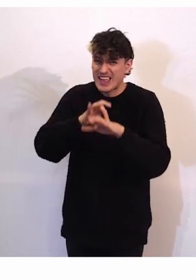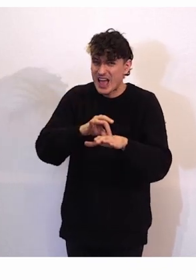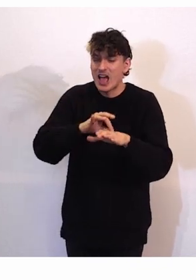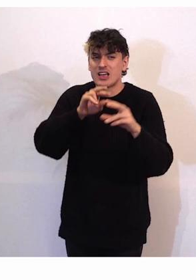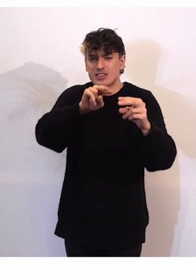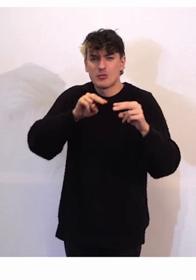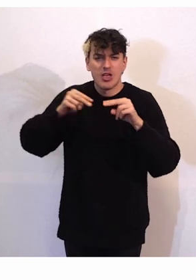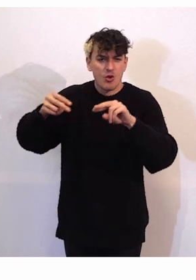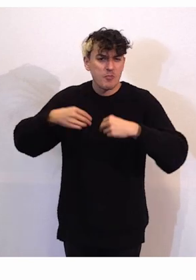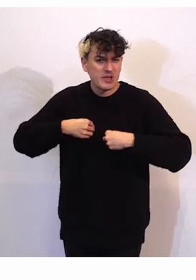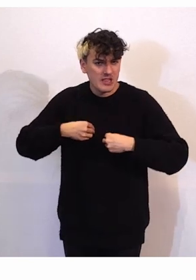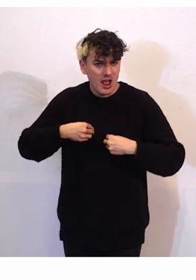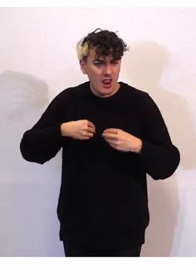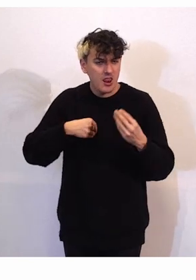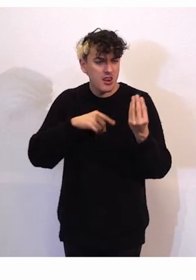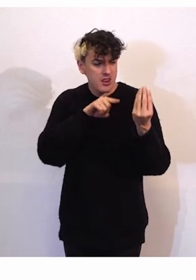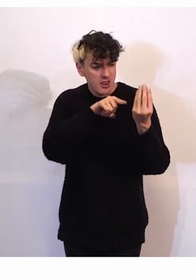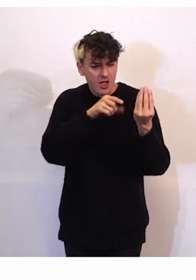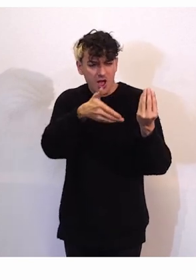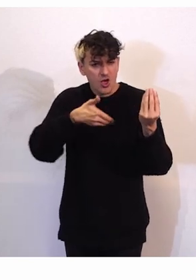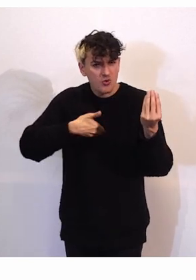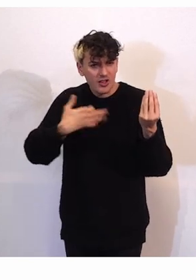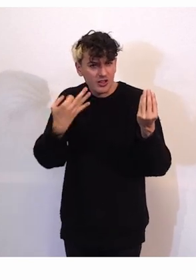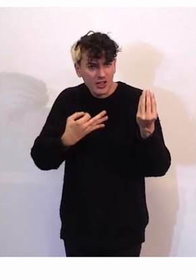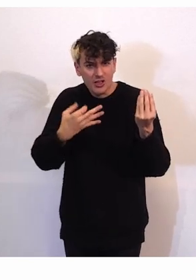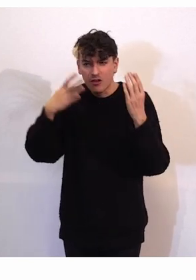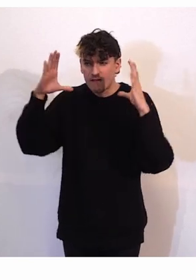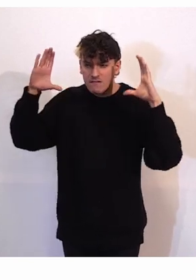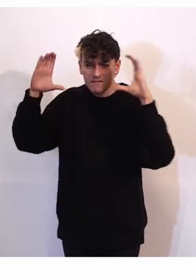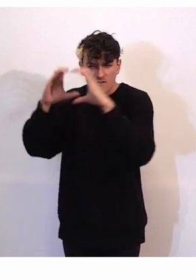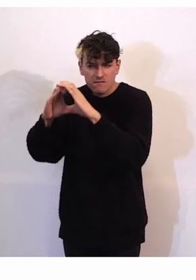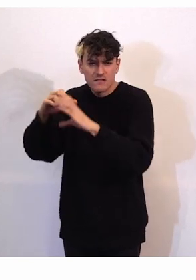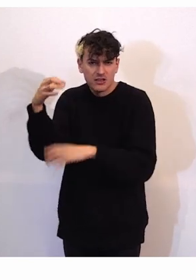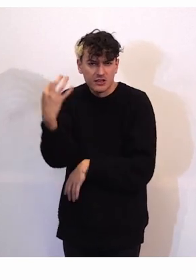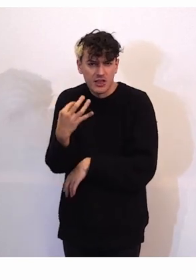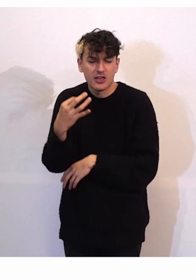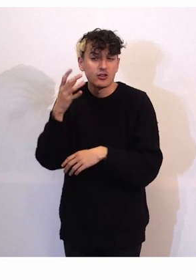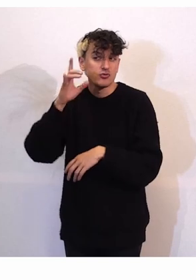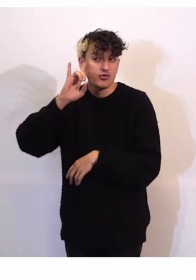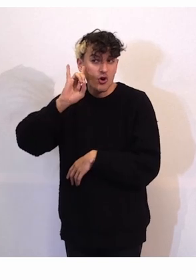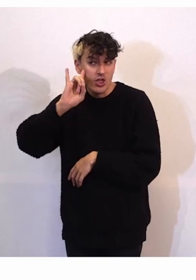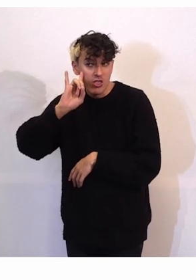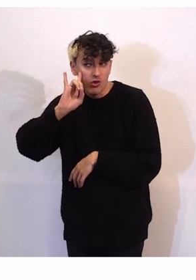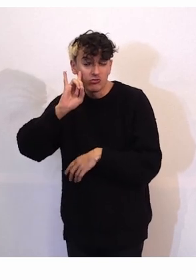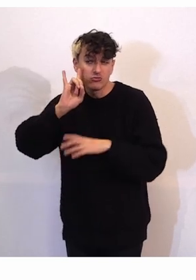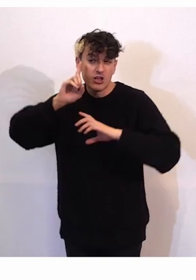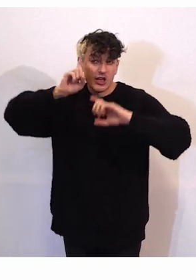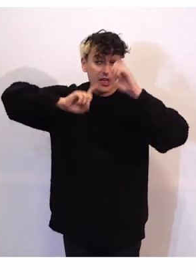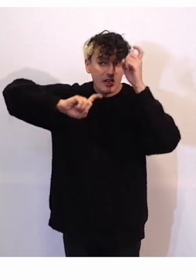ayuda es a dónde vamos a poner el foco, en los sonidos, en la mirada, en los gestos, en los